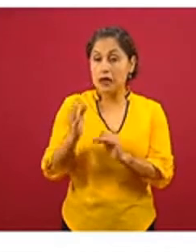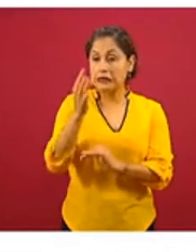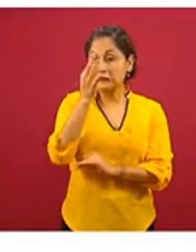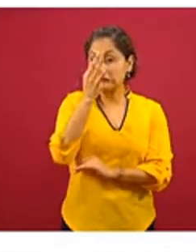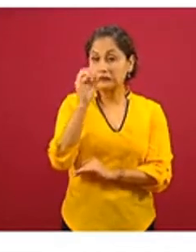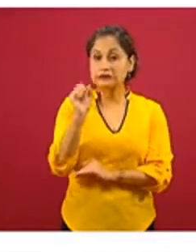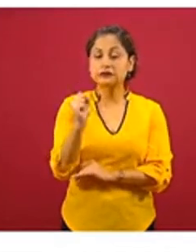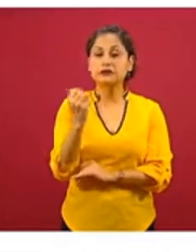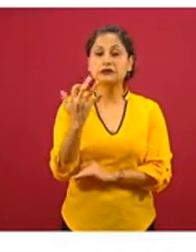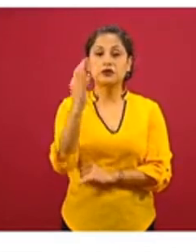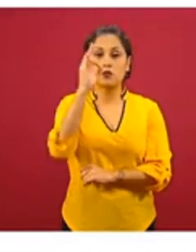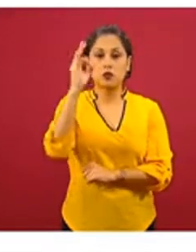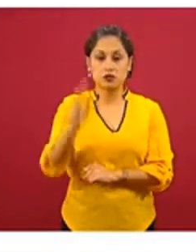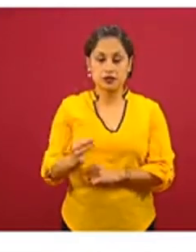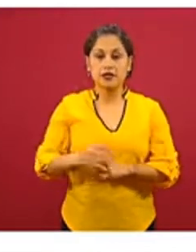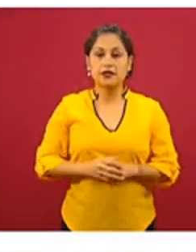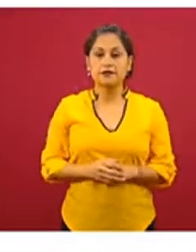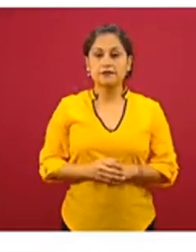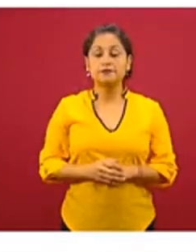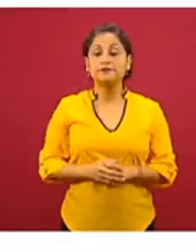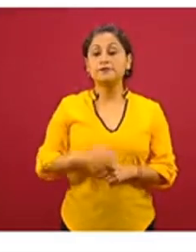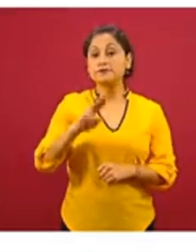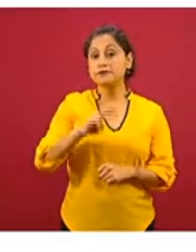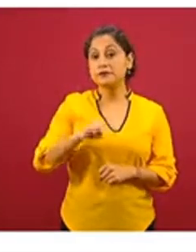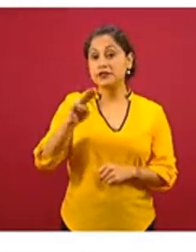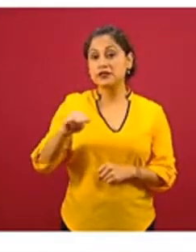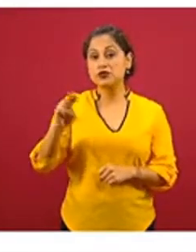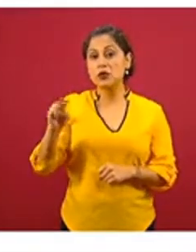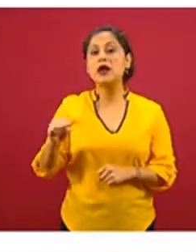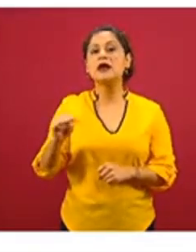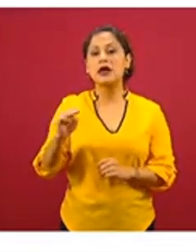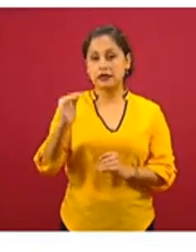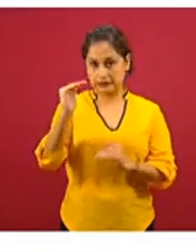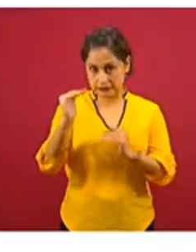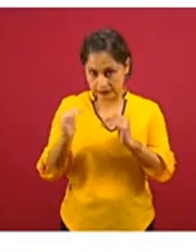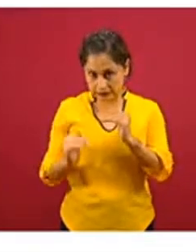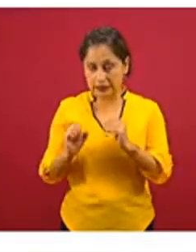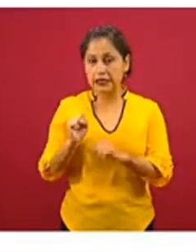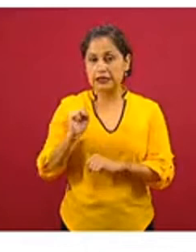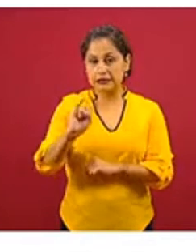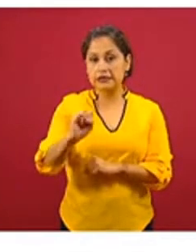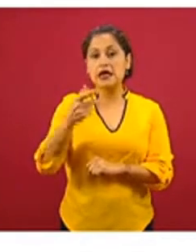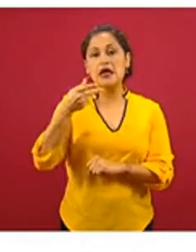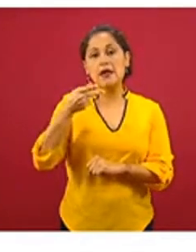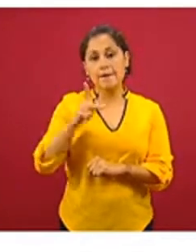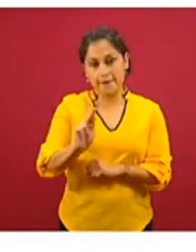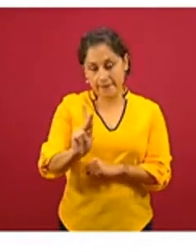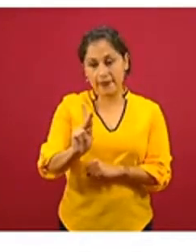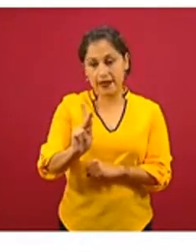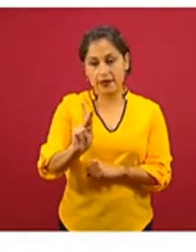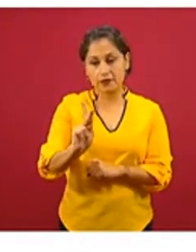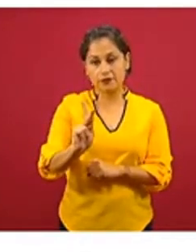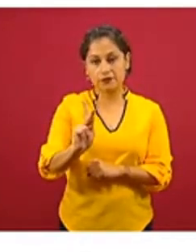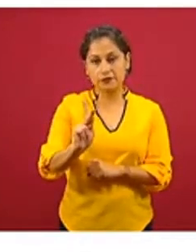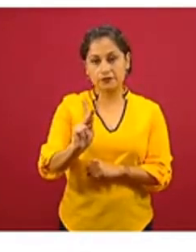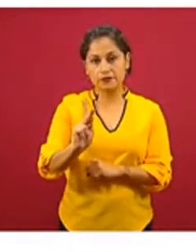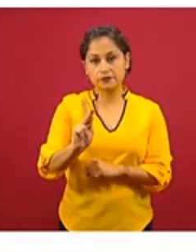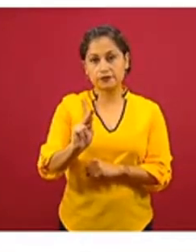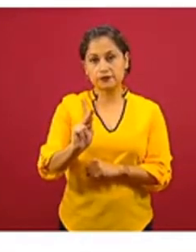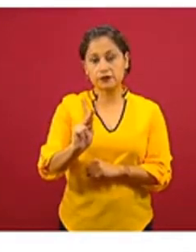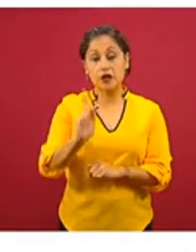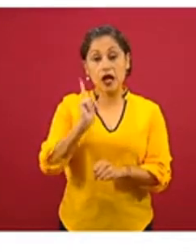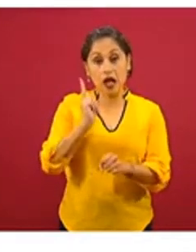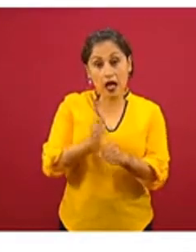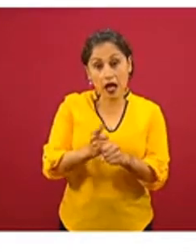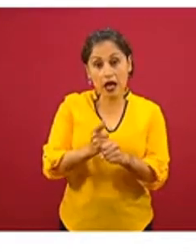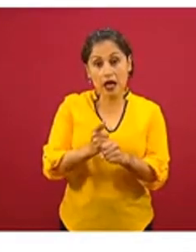el Estado de Michoacán rayando un poco el 65%, pero también, al igual que en otros estados, la movilidad que